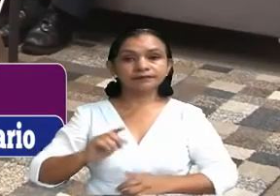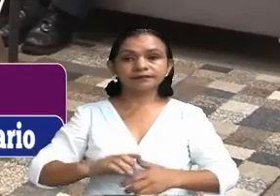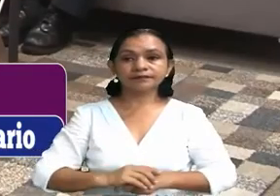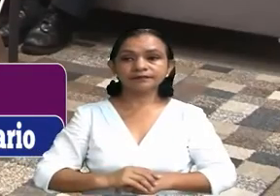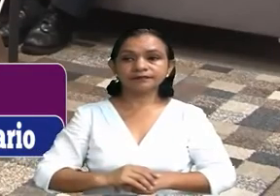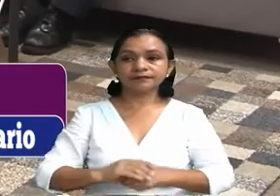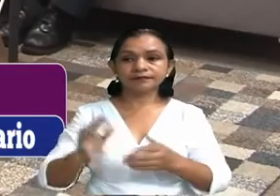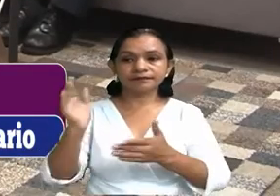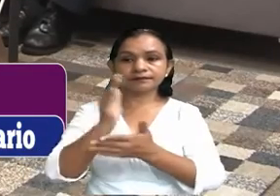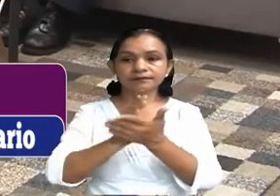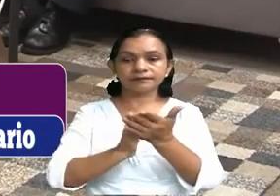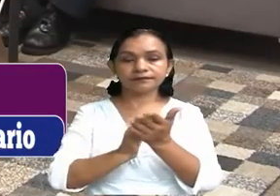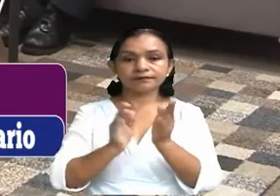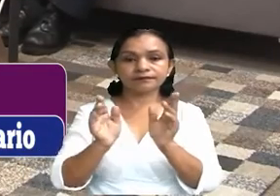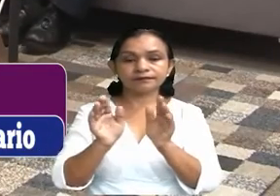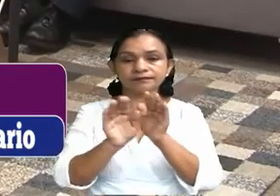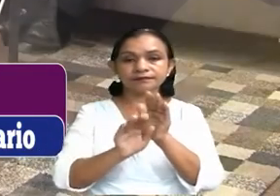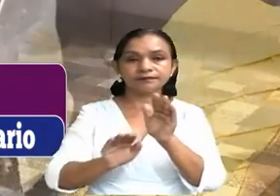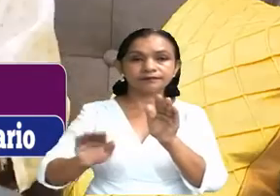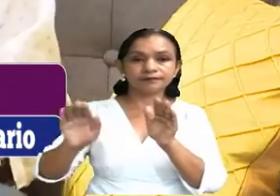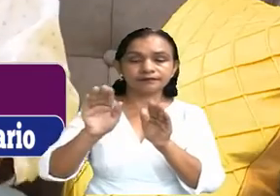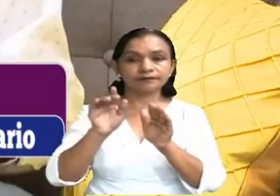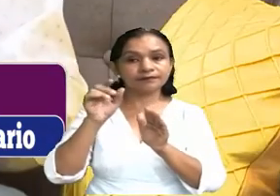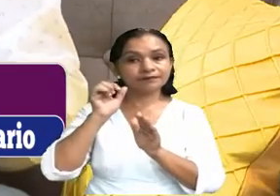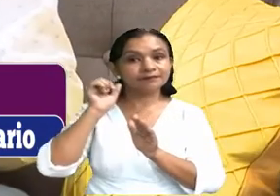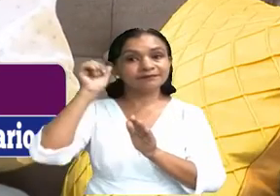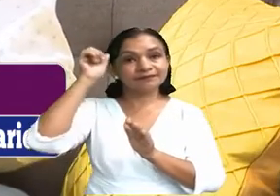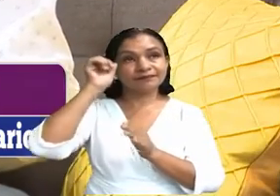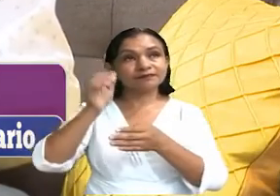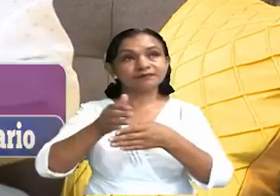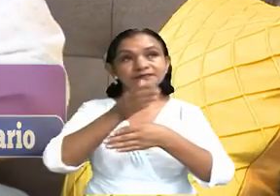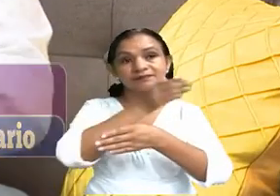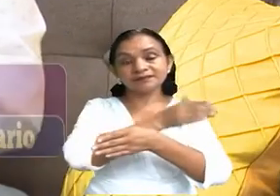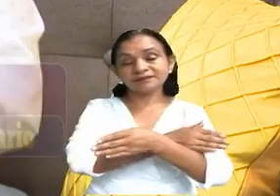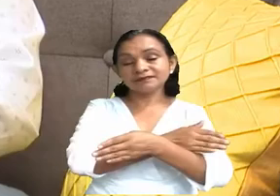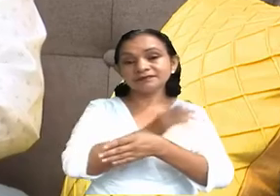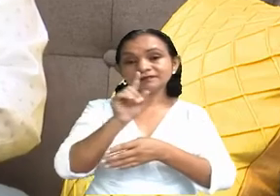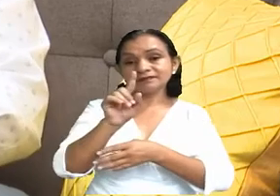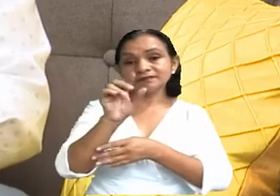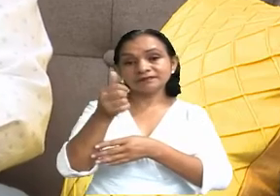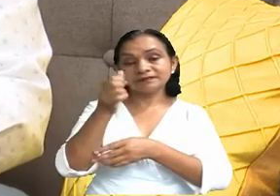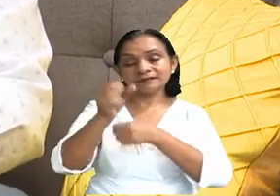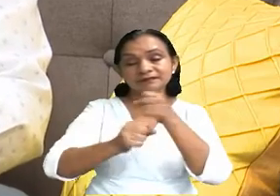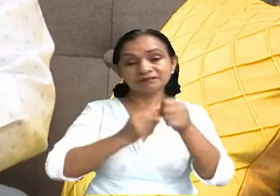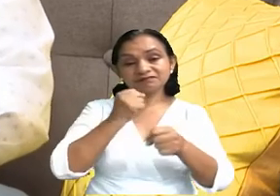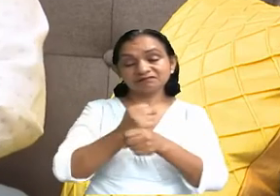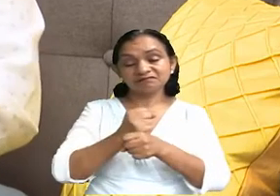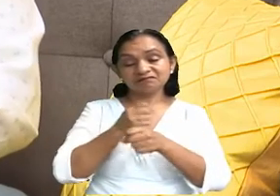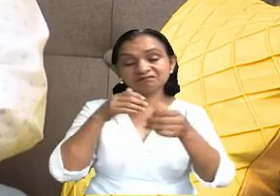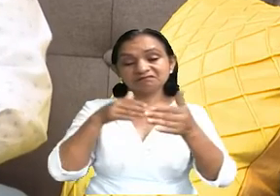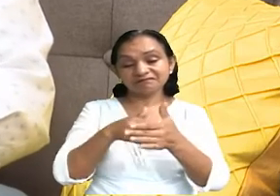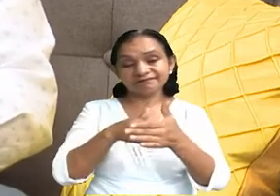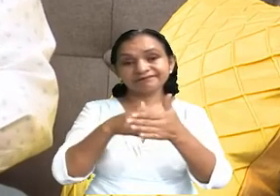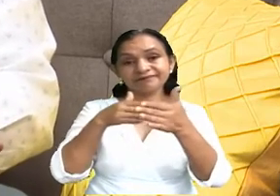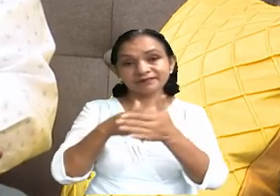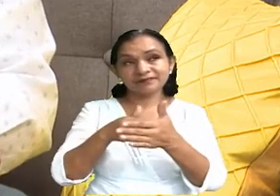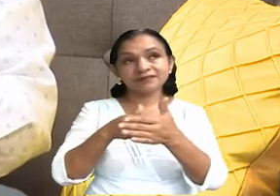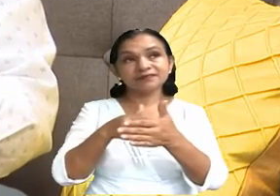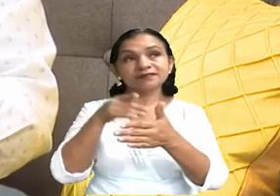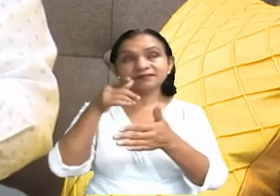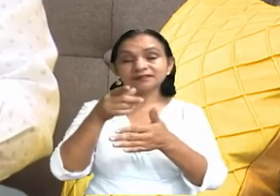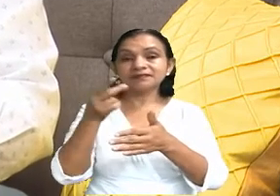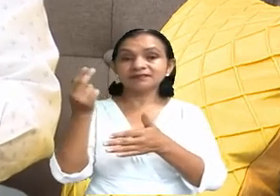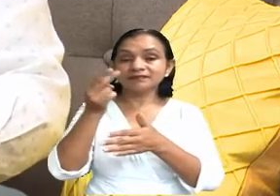en algunas poblaciones pues de mayor edad, que pasaron por 16 años de gobiernos neoliberales, y que, como usted utilizó